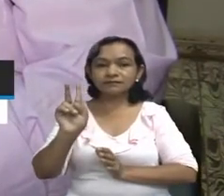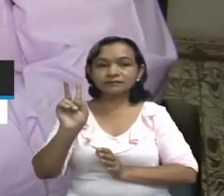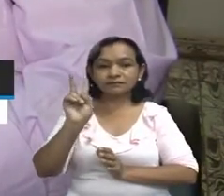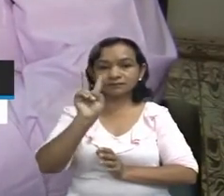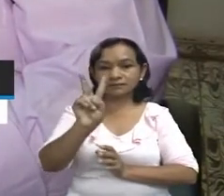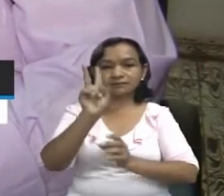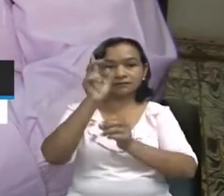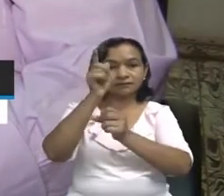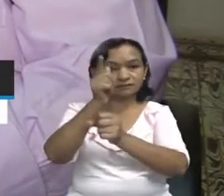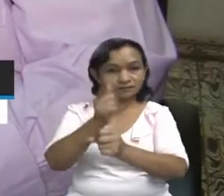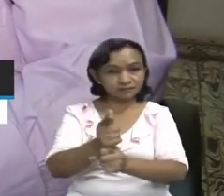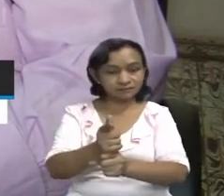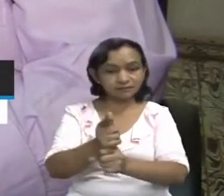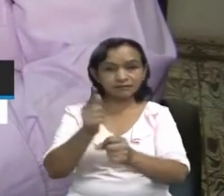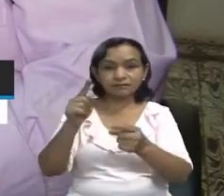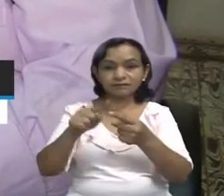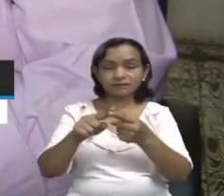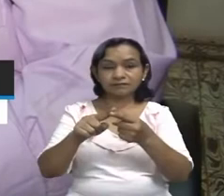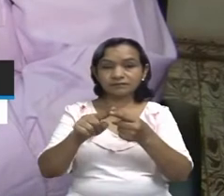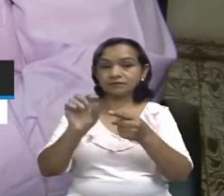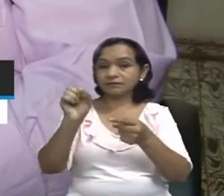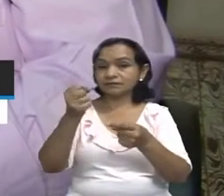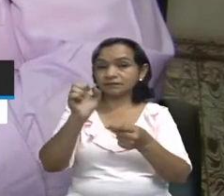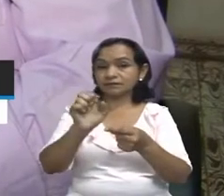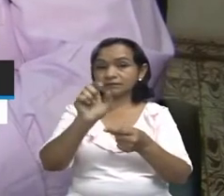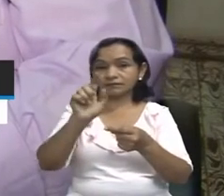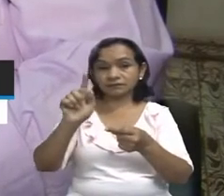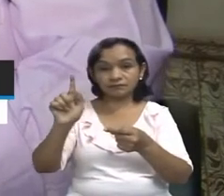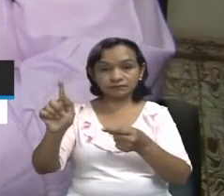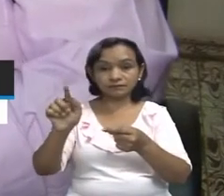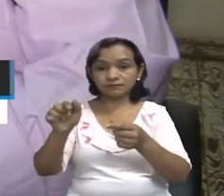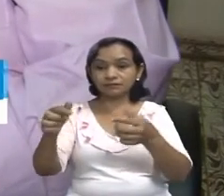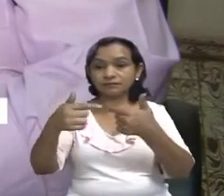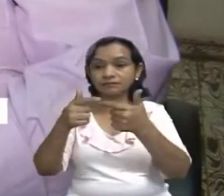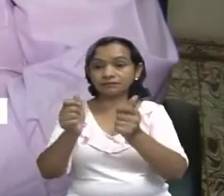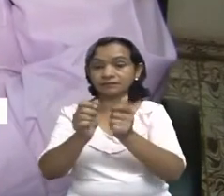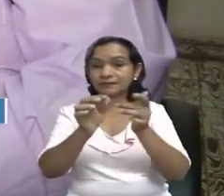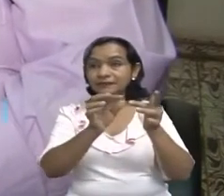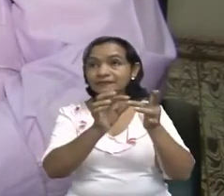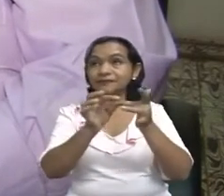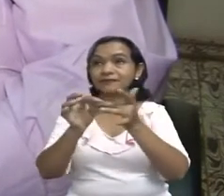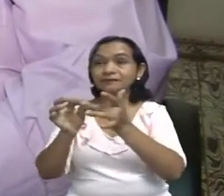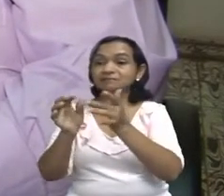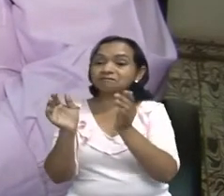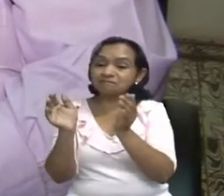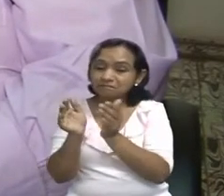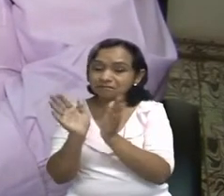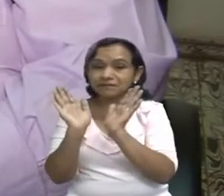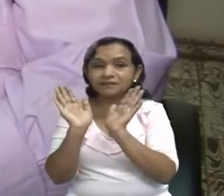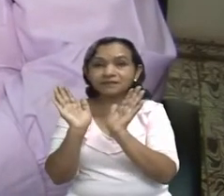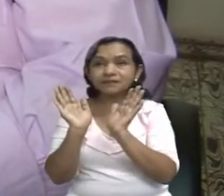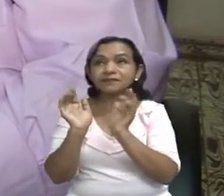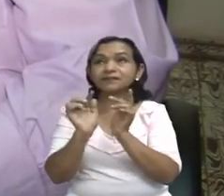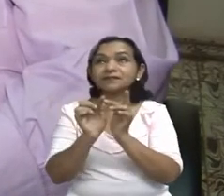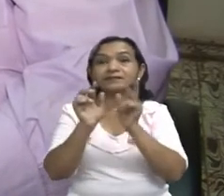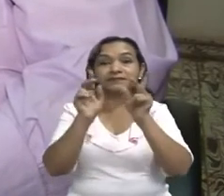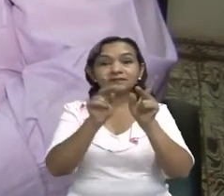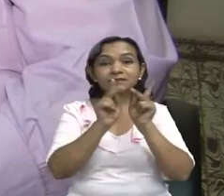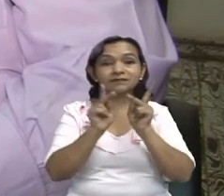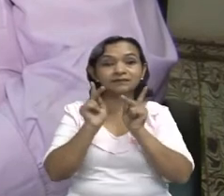cámaras, con un set muy, muy limitado, con un